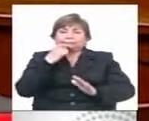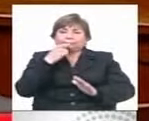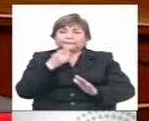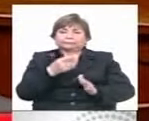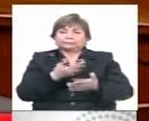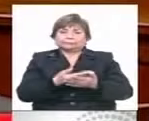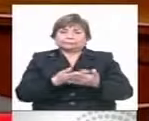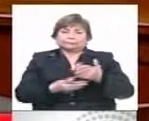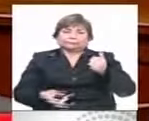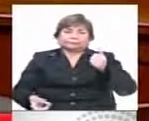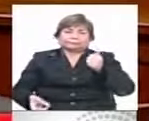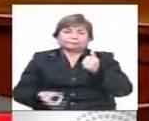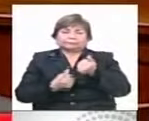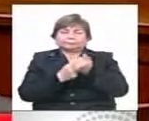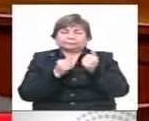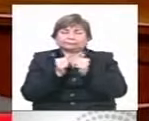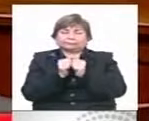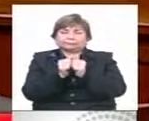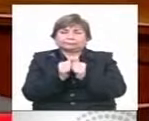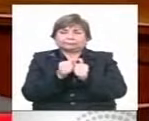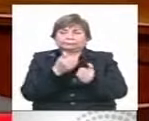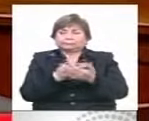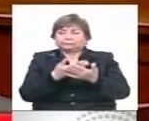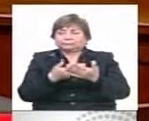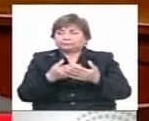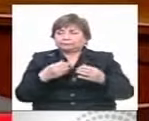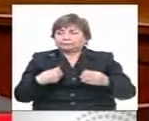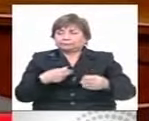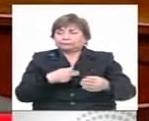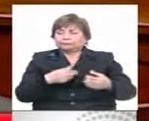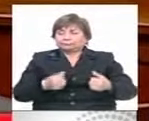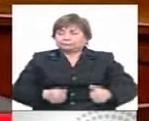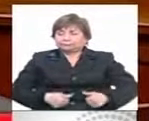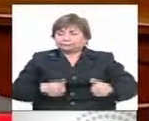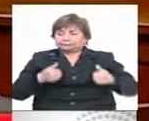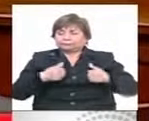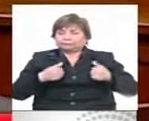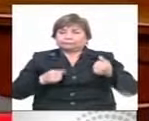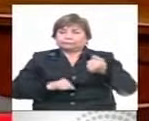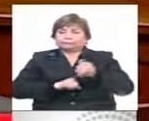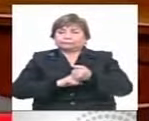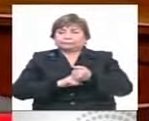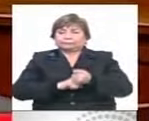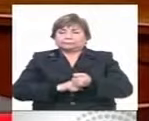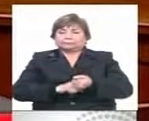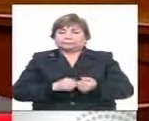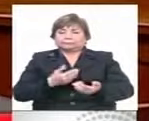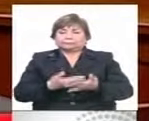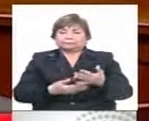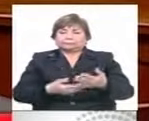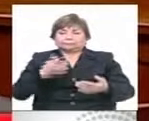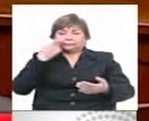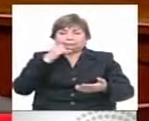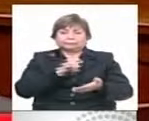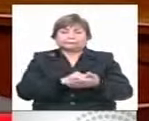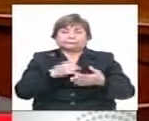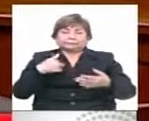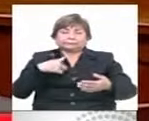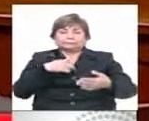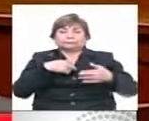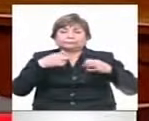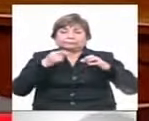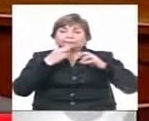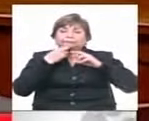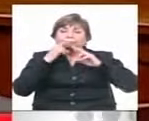la diversificación de nuestra matriz productiva con sostenibilidad ambiental para que nos permita